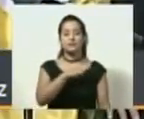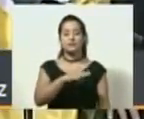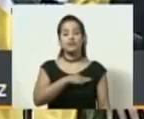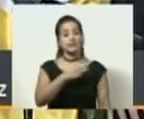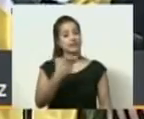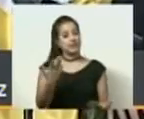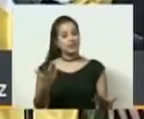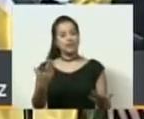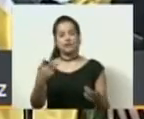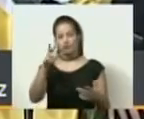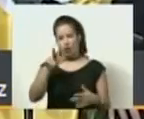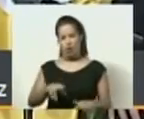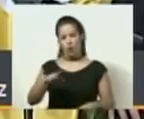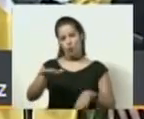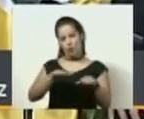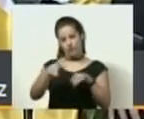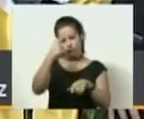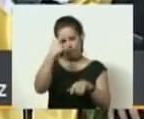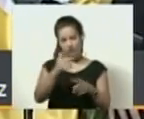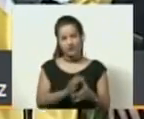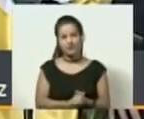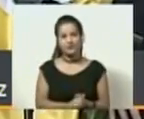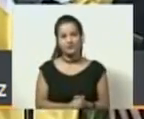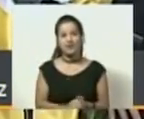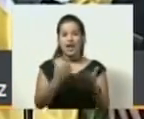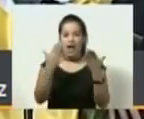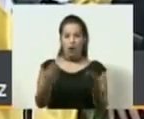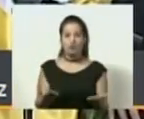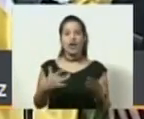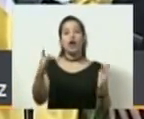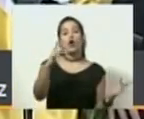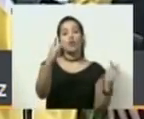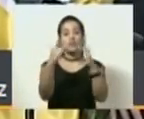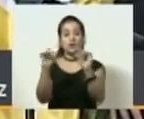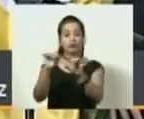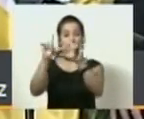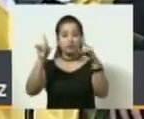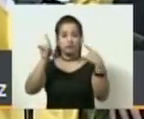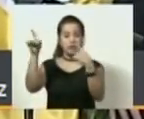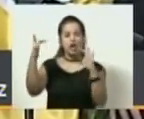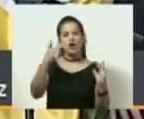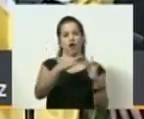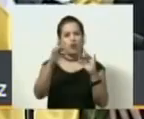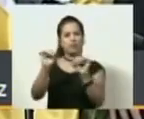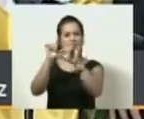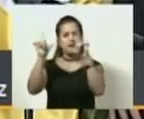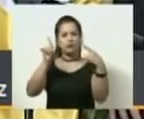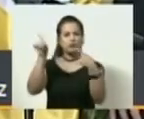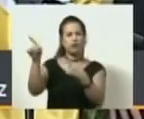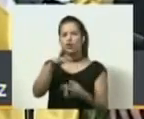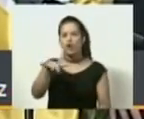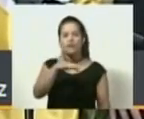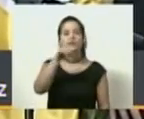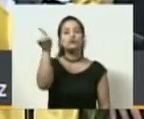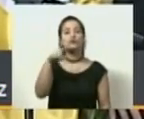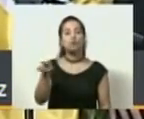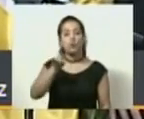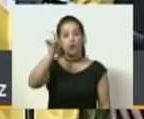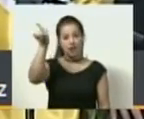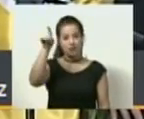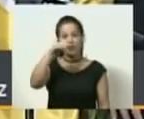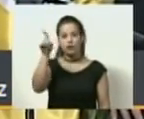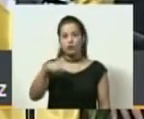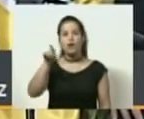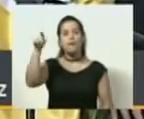grandes misiones. Vamos entonces a dar un pase, vamos a dar un pase al Estado Zulia, allá está